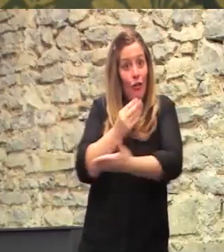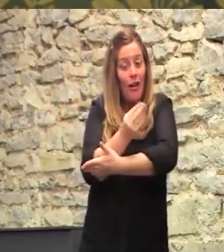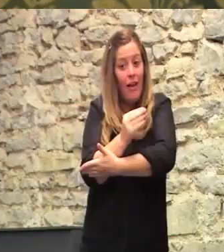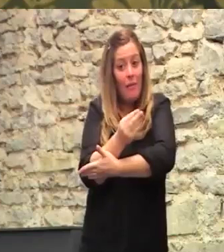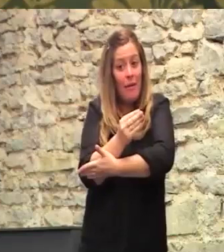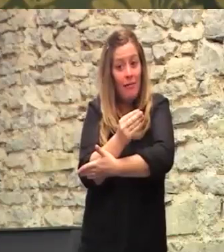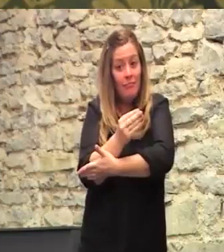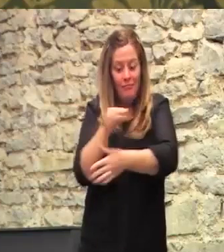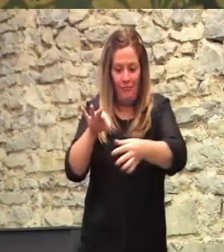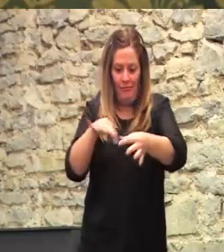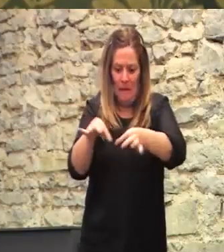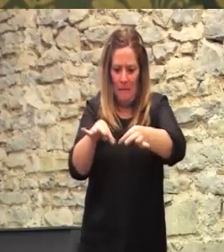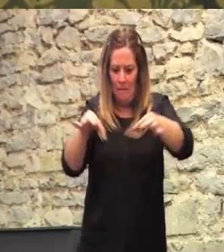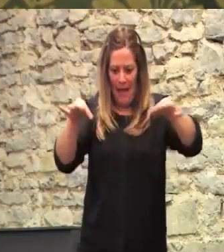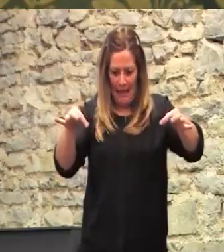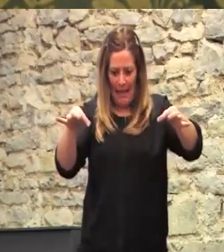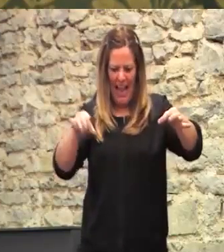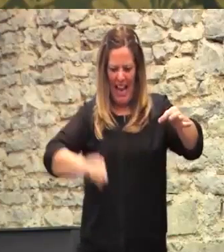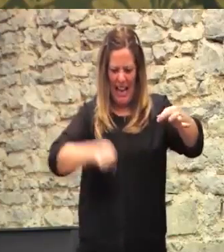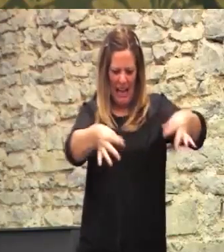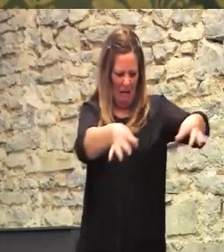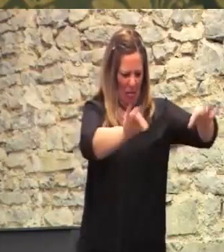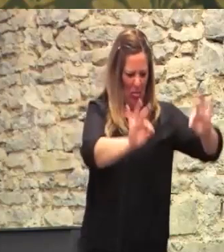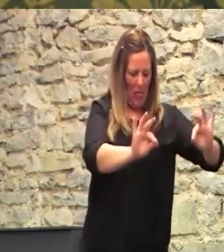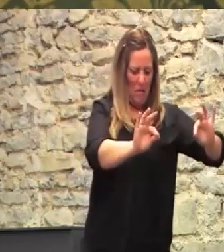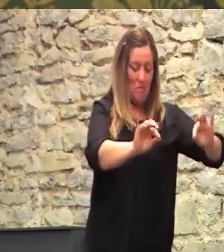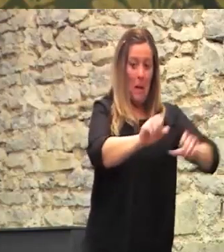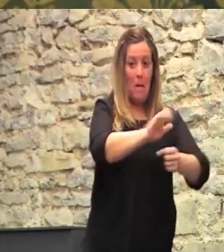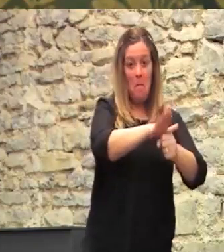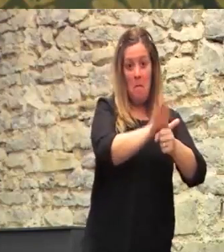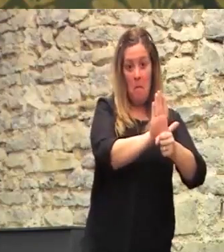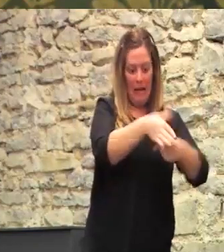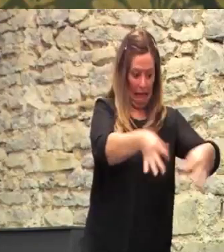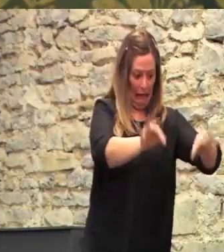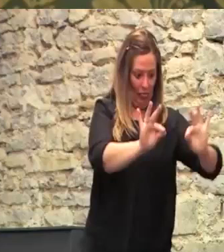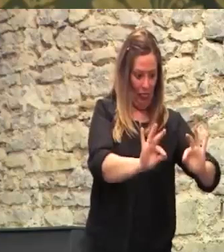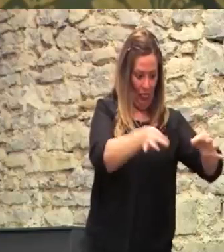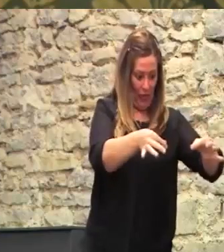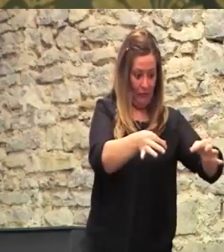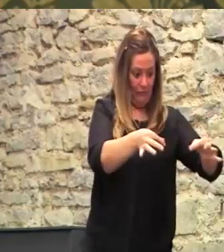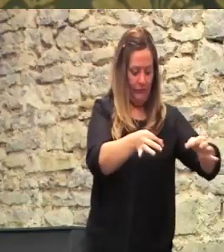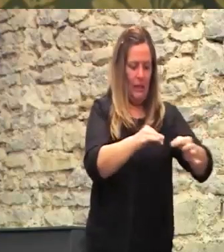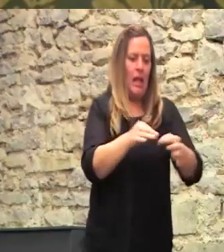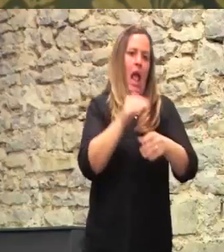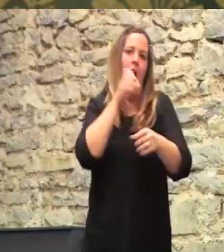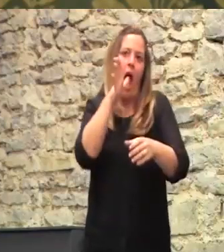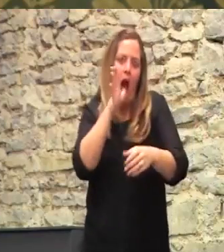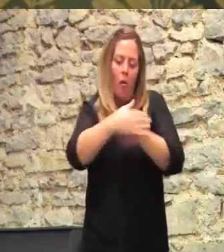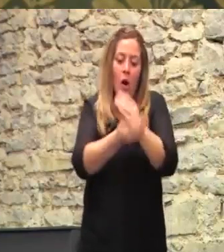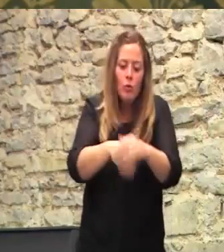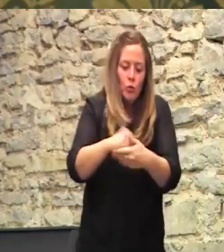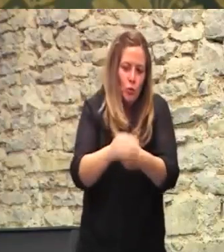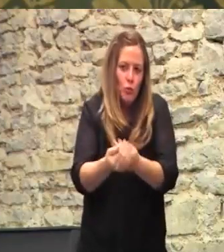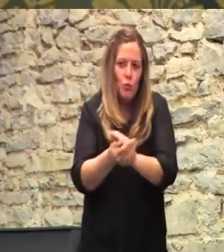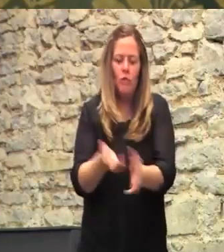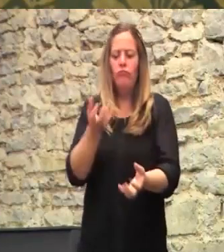había que agarrar el pañal tirar la caca en el inodoro enjuagarlo ponerlo a hervir para matar